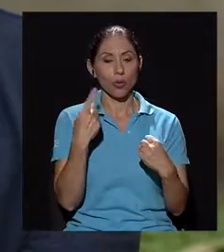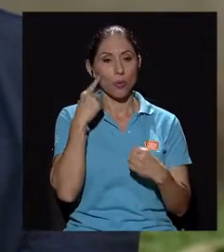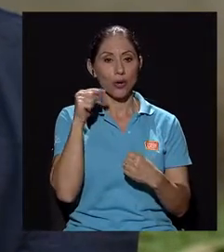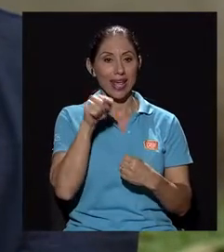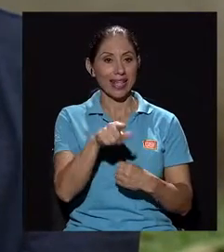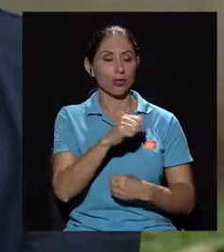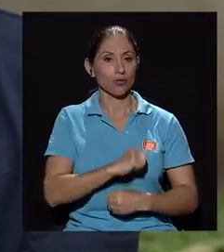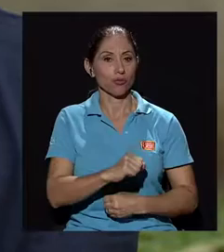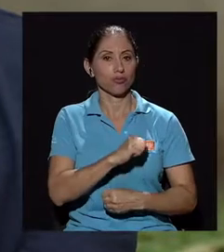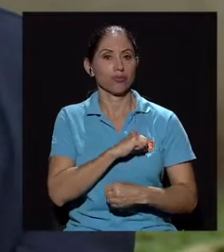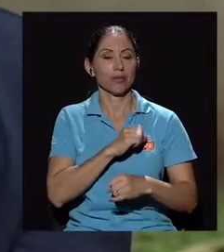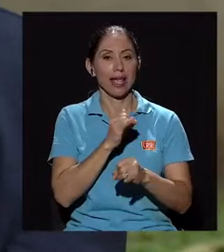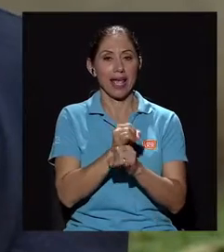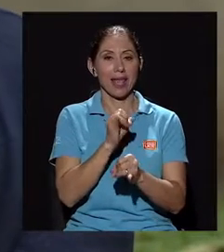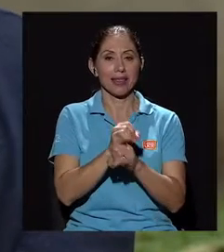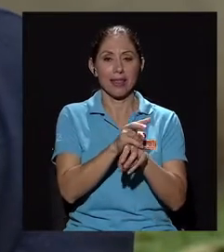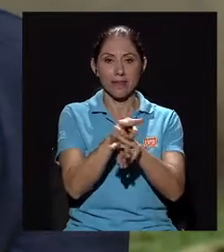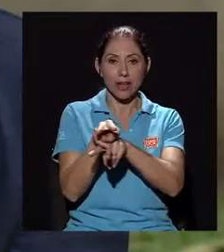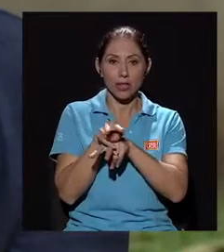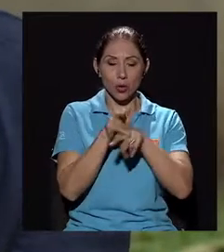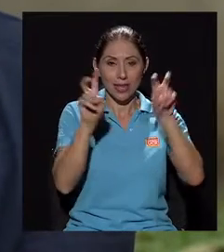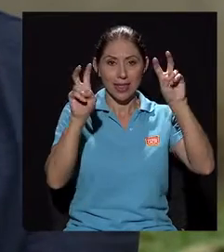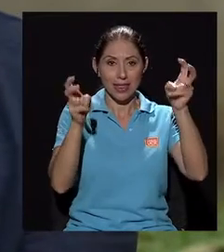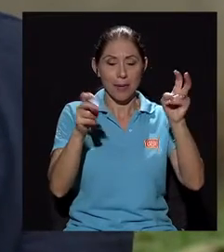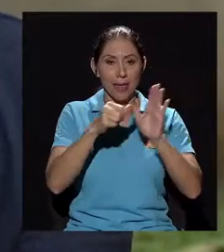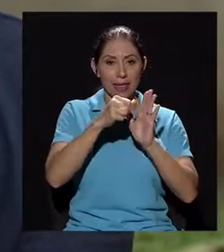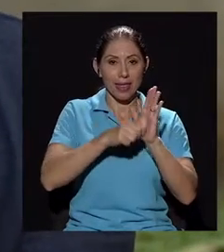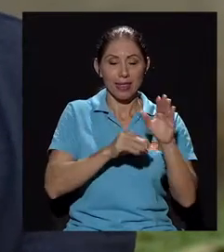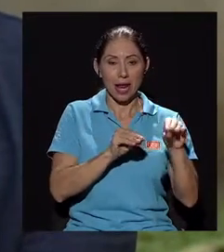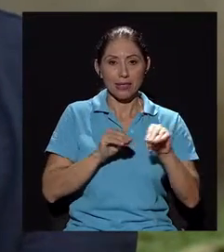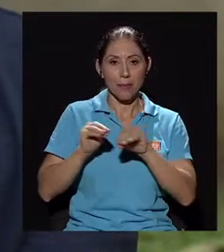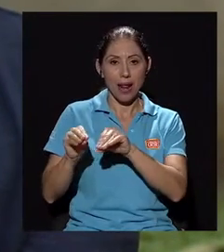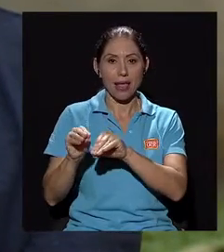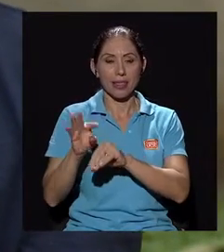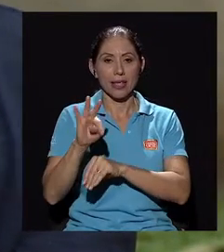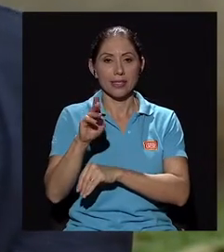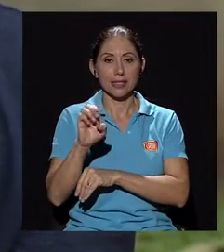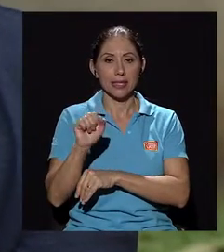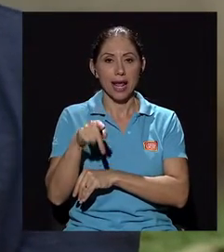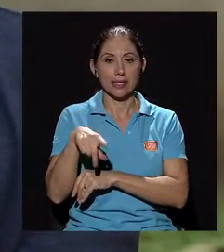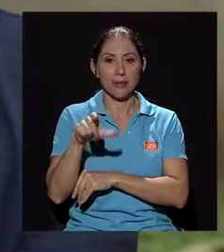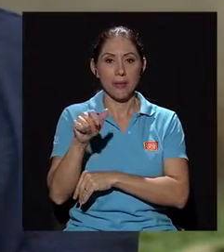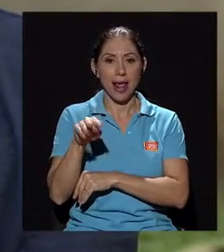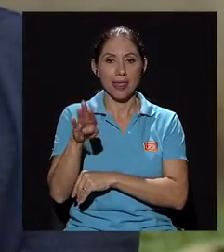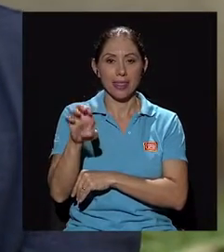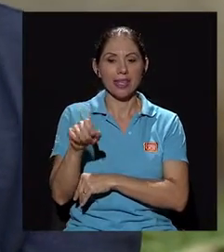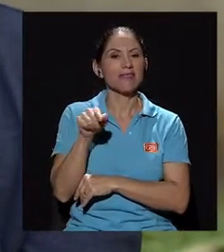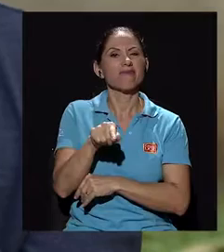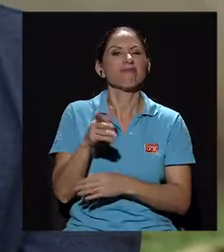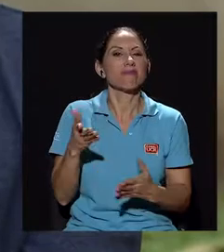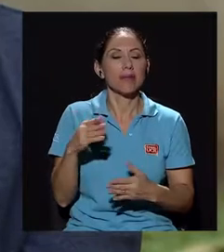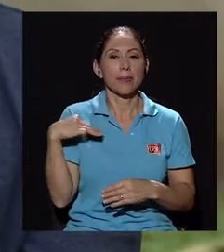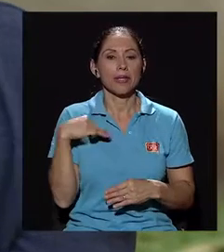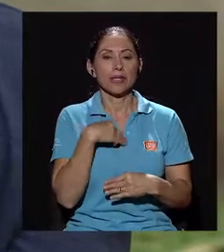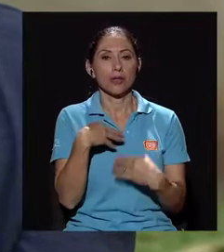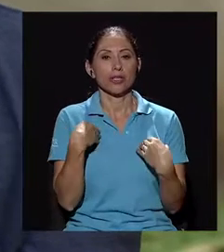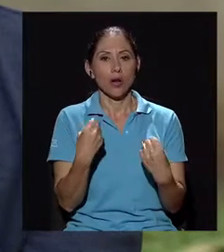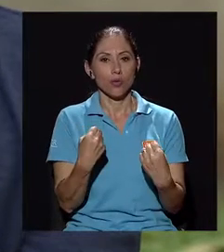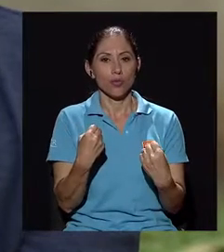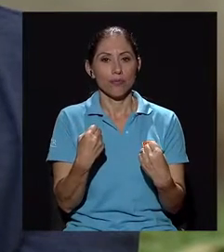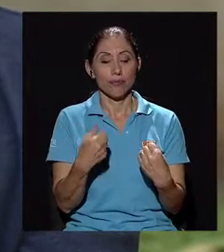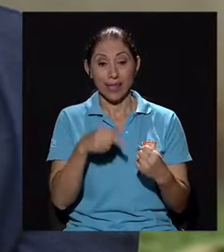ente rector en materia de trasplantes, que es el Ministerio de Salud. Precisamente, ¿verdad? O sea, ese tipo